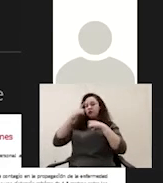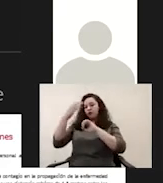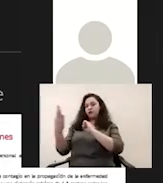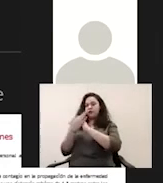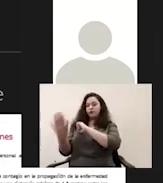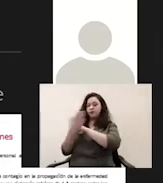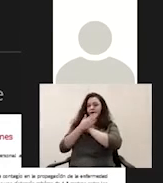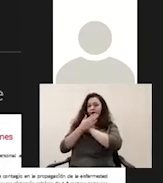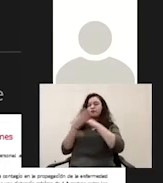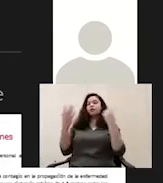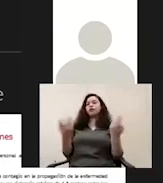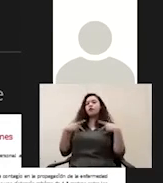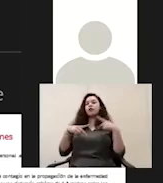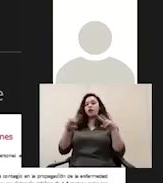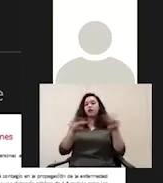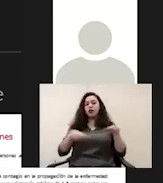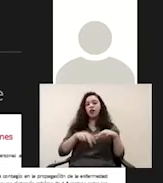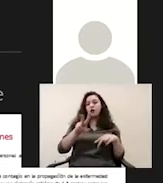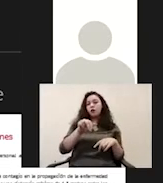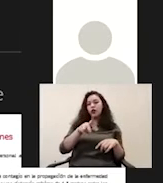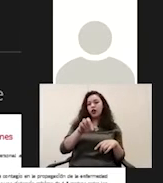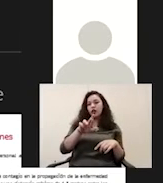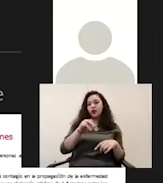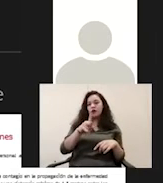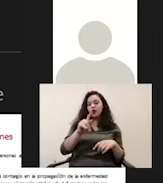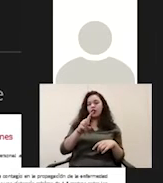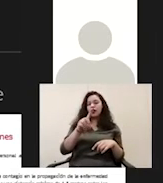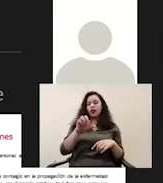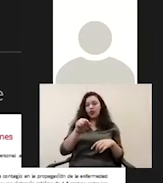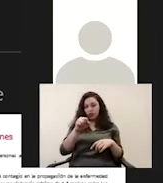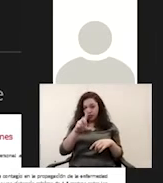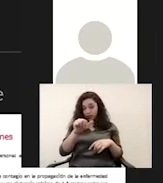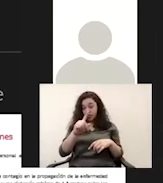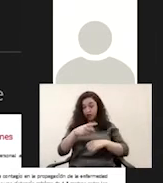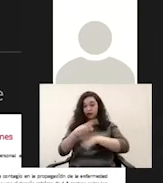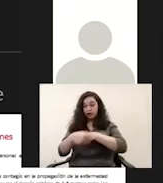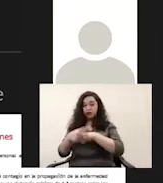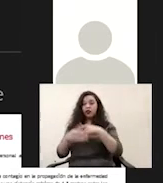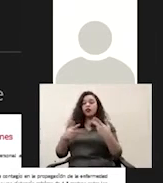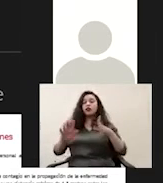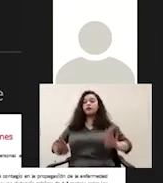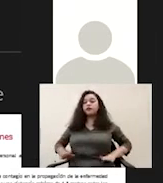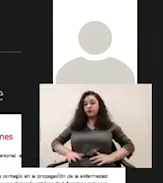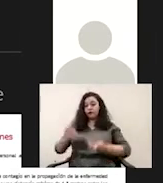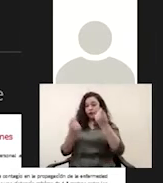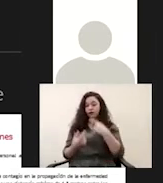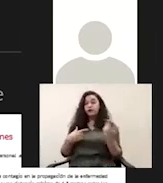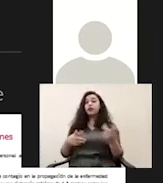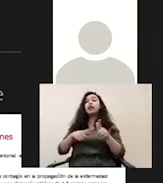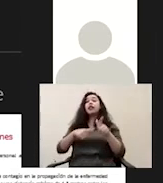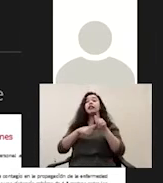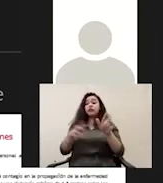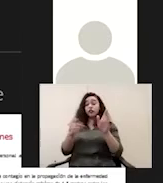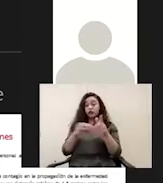de riesgo o vulnerabilidad, bueno, van a ser todas aquellas personas que presentan alguna de las siguientes condiciones. Siguen siendo vulnerables